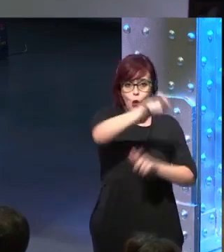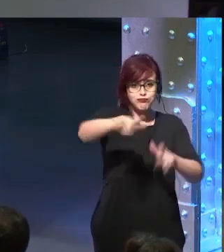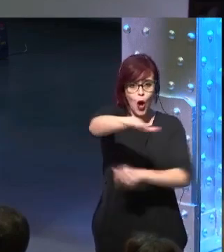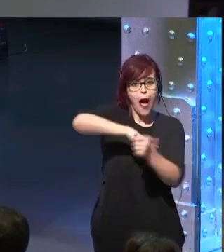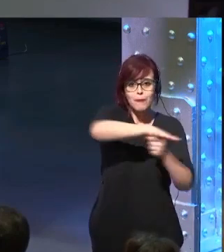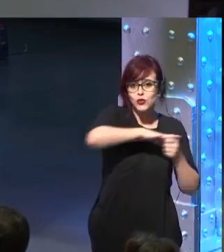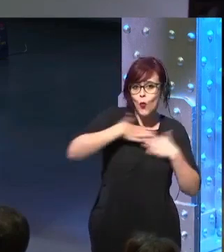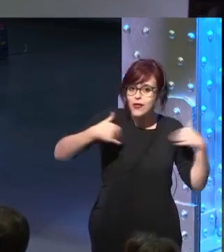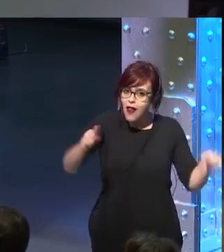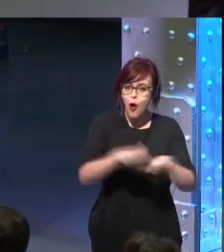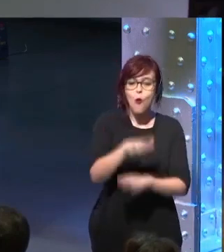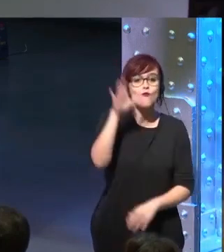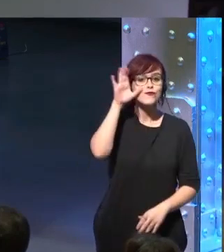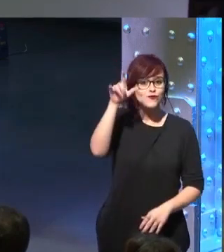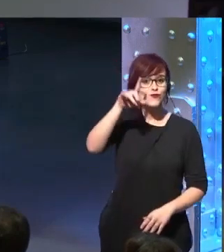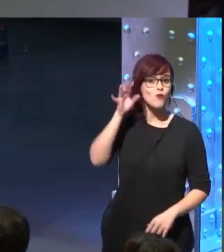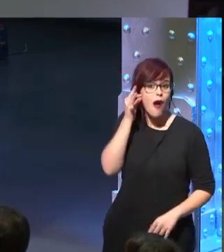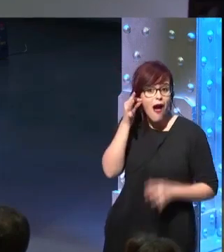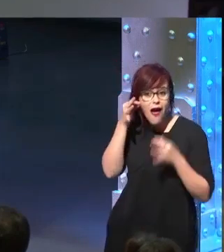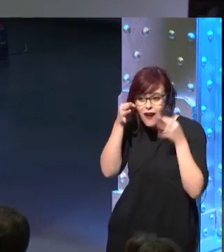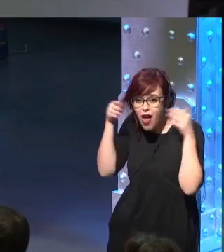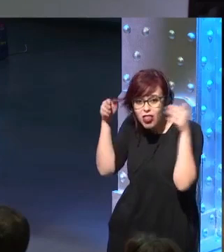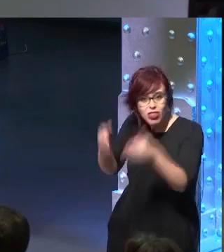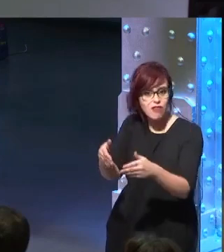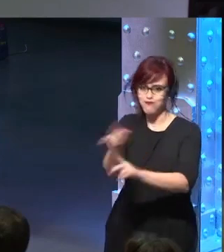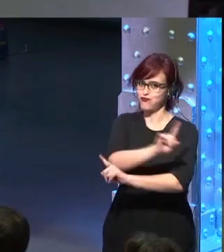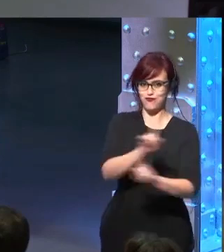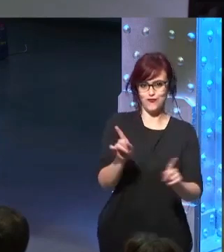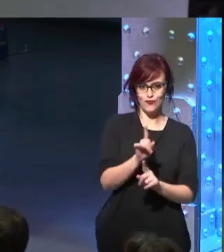lugar. Estoy hablando de